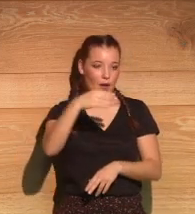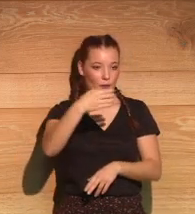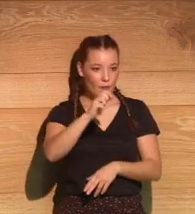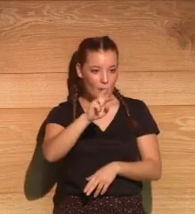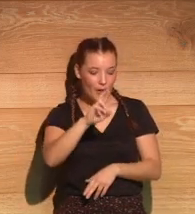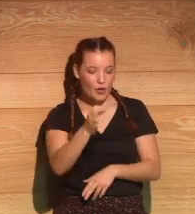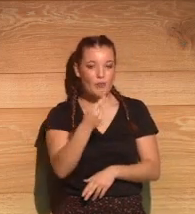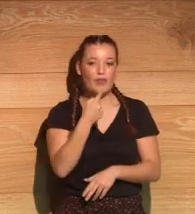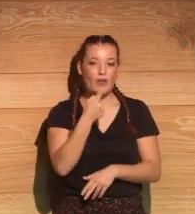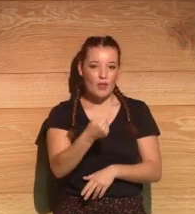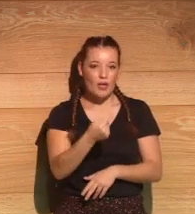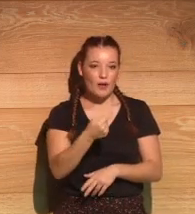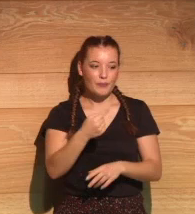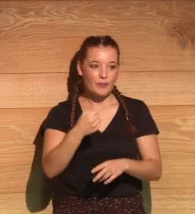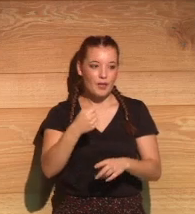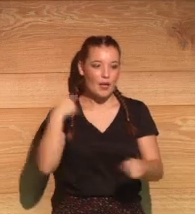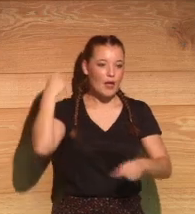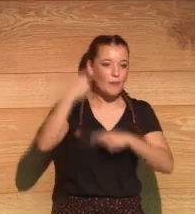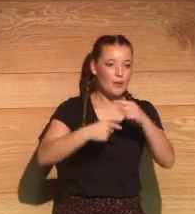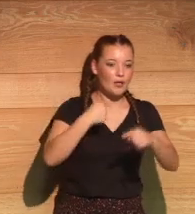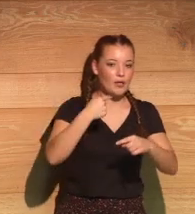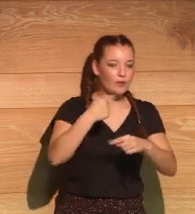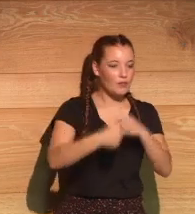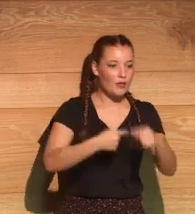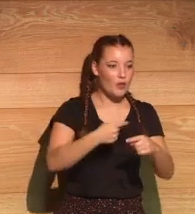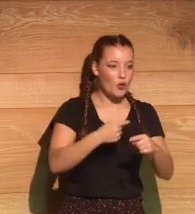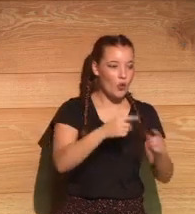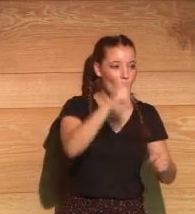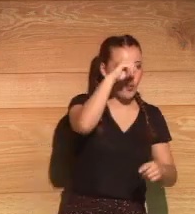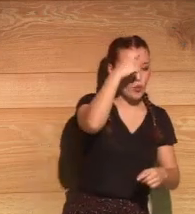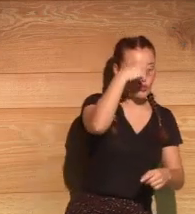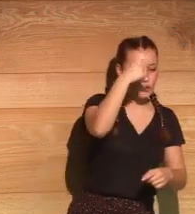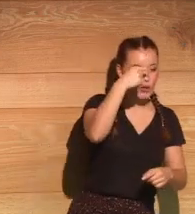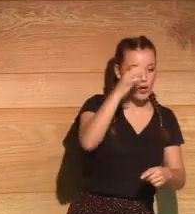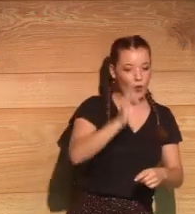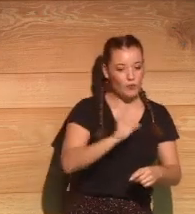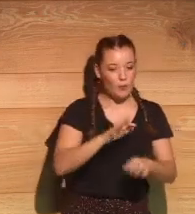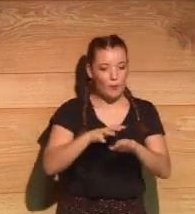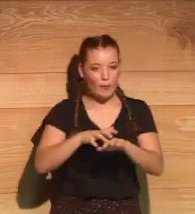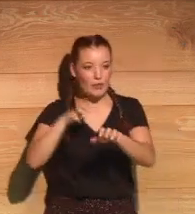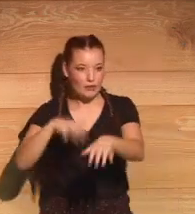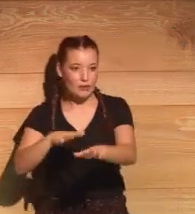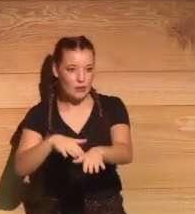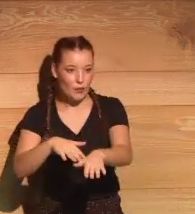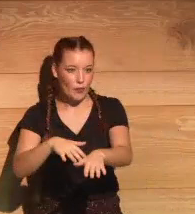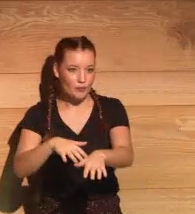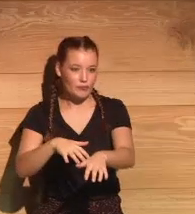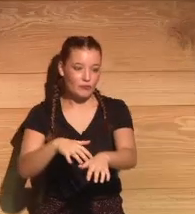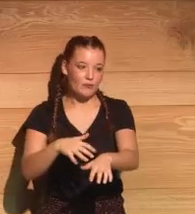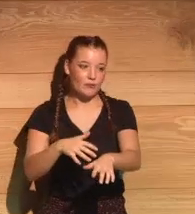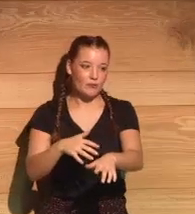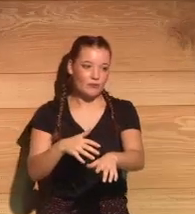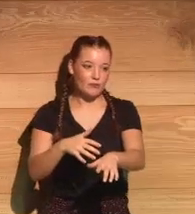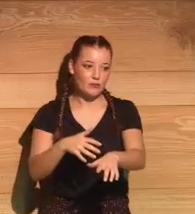cultural a lo masivo y de lo masivo a lo popular. O sea, que nos creemos que es quizá demasiado sencillo este análisis desde